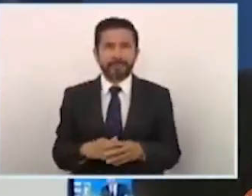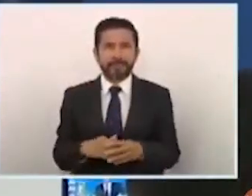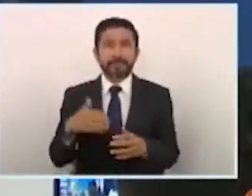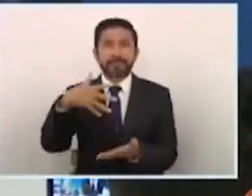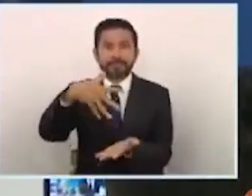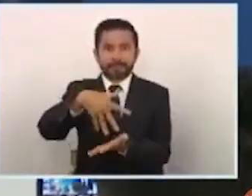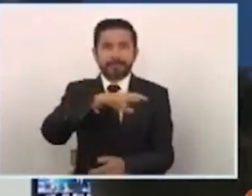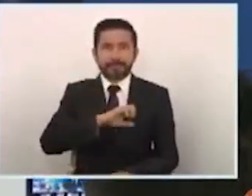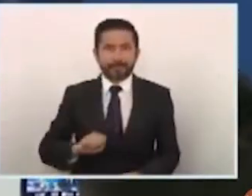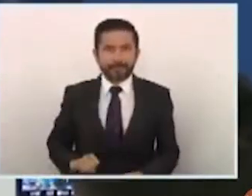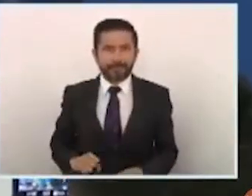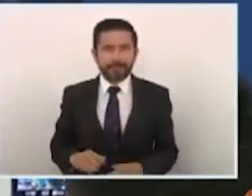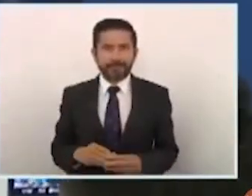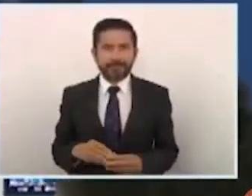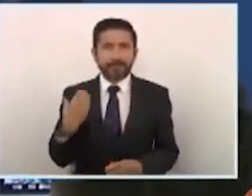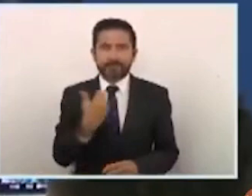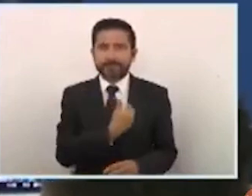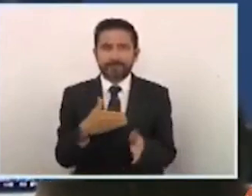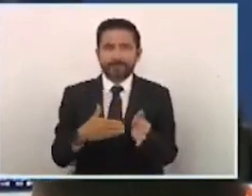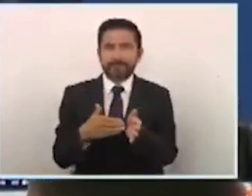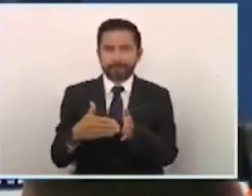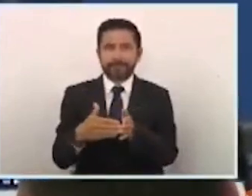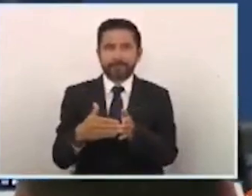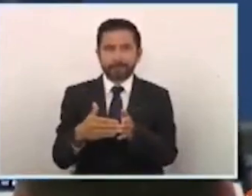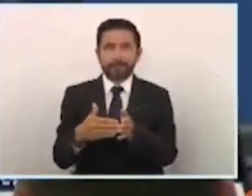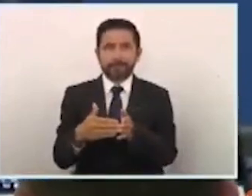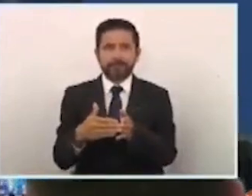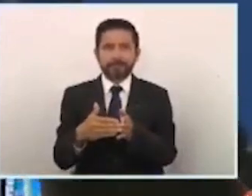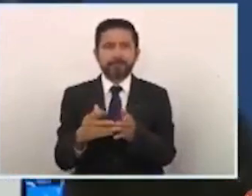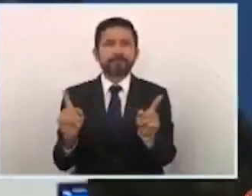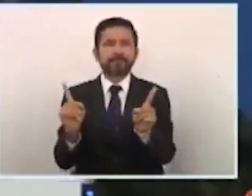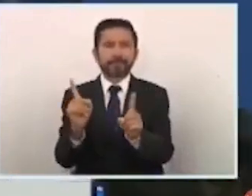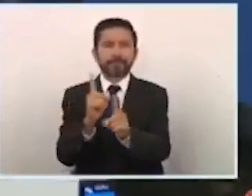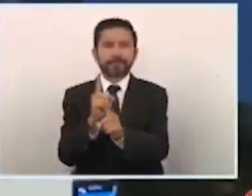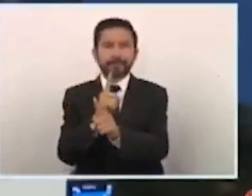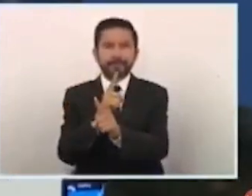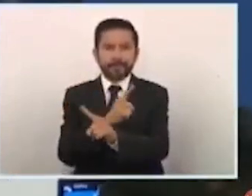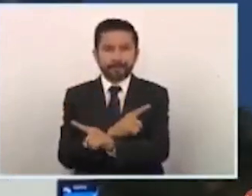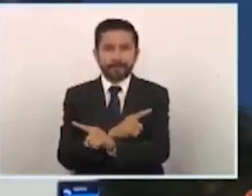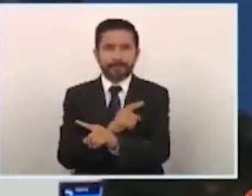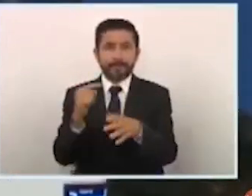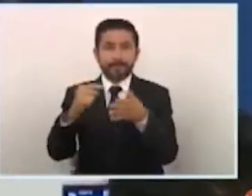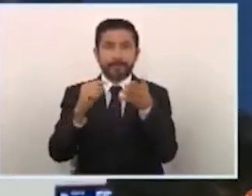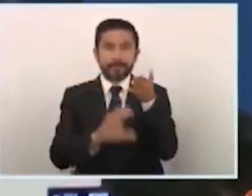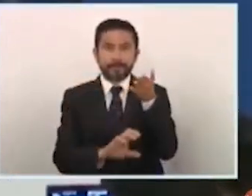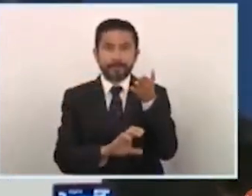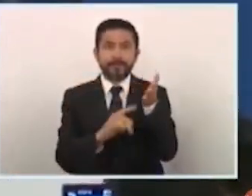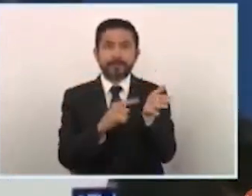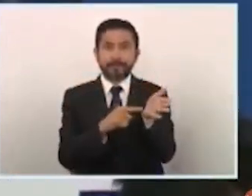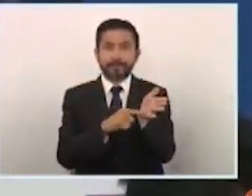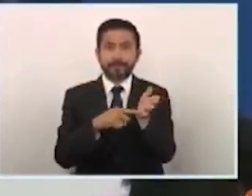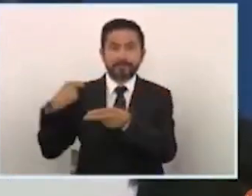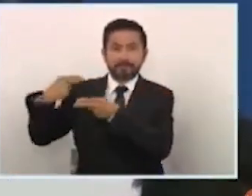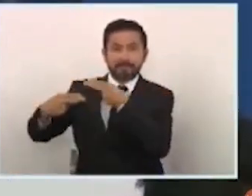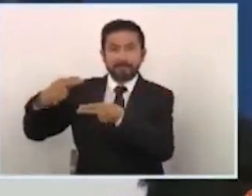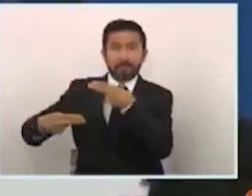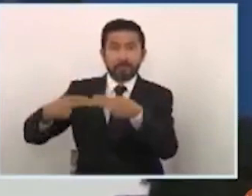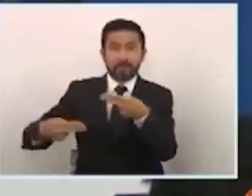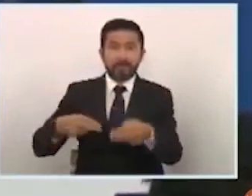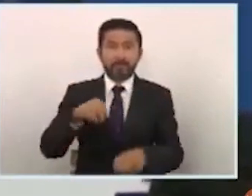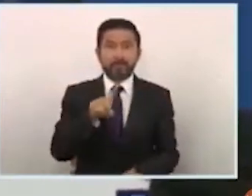al pueblo, hemos iniciado a cambiar esa constitución que nos heredaron